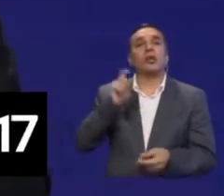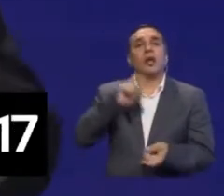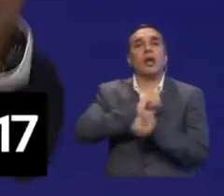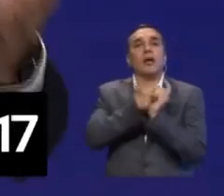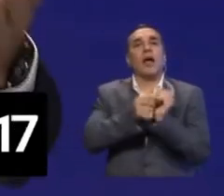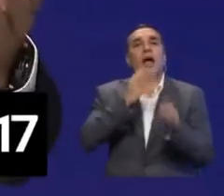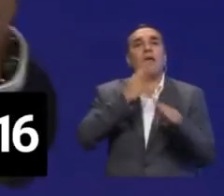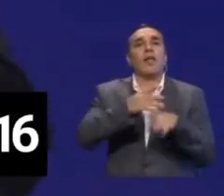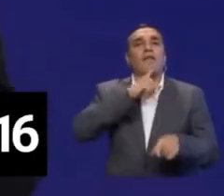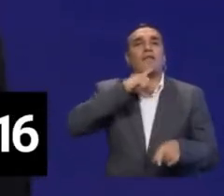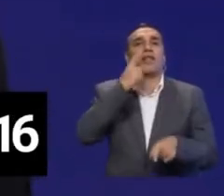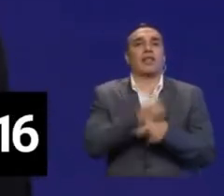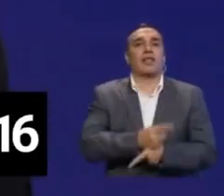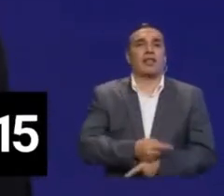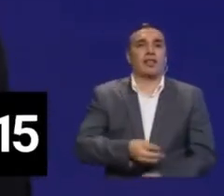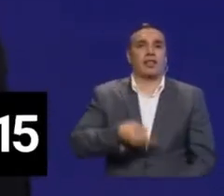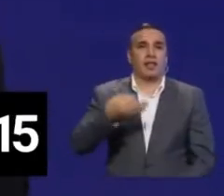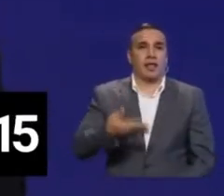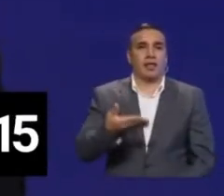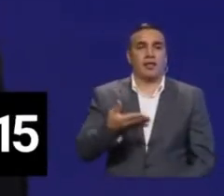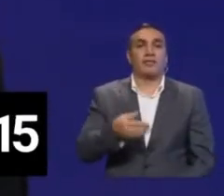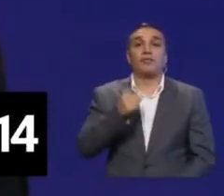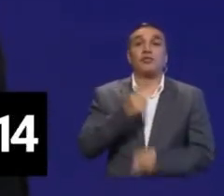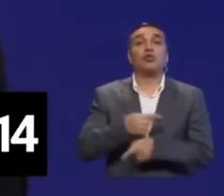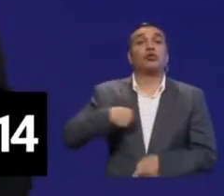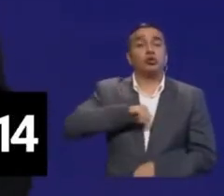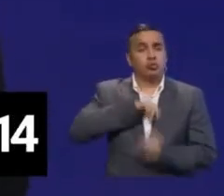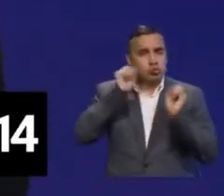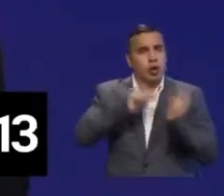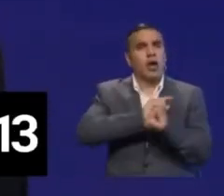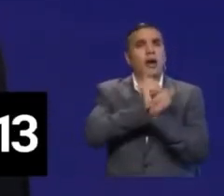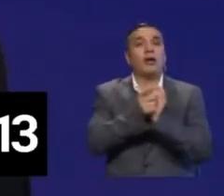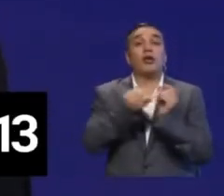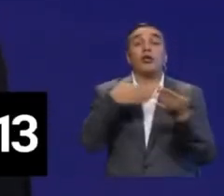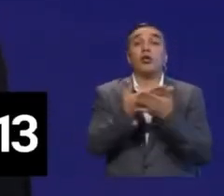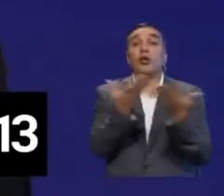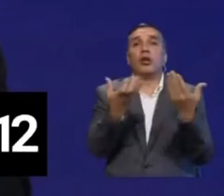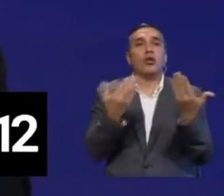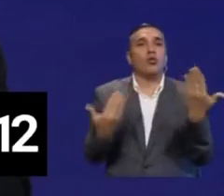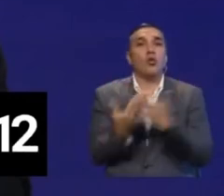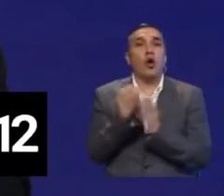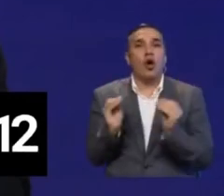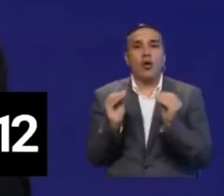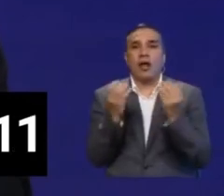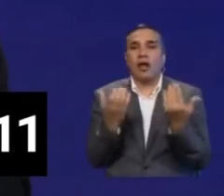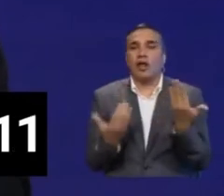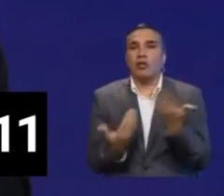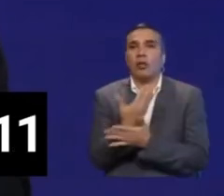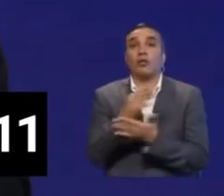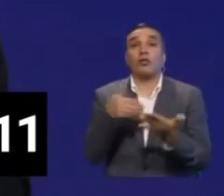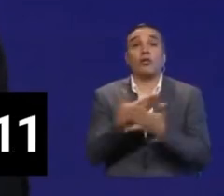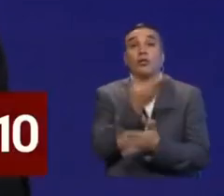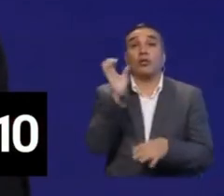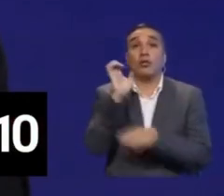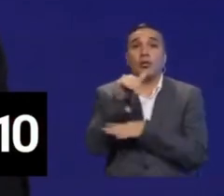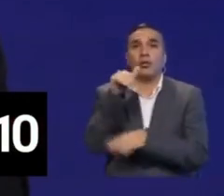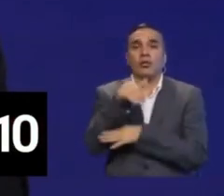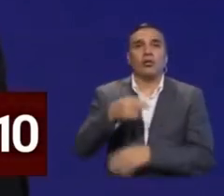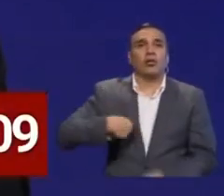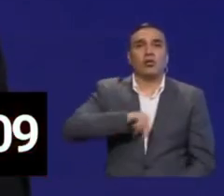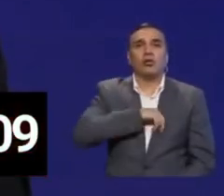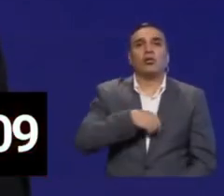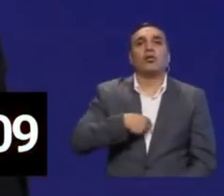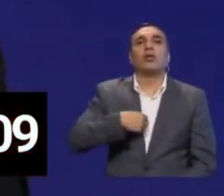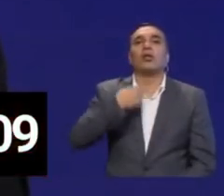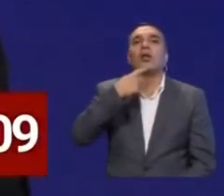verdad. Nosotros representamos ese cambio, esa transformación, lo que quieren las nuevas generaciones ecuatorianos. Estamos diciendo